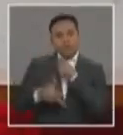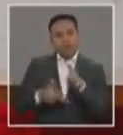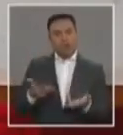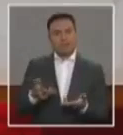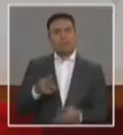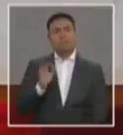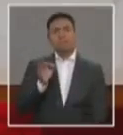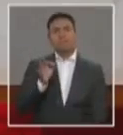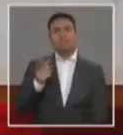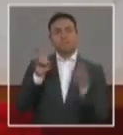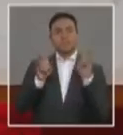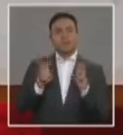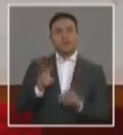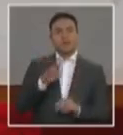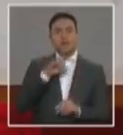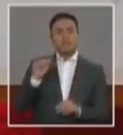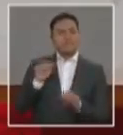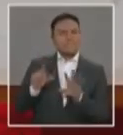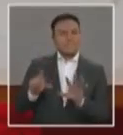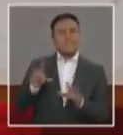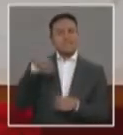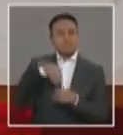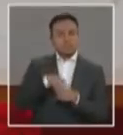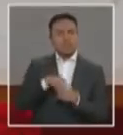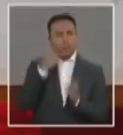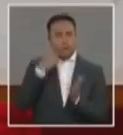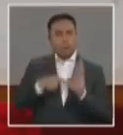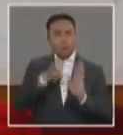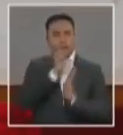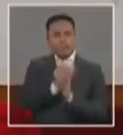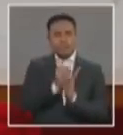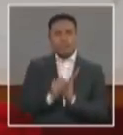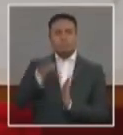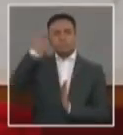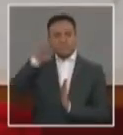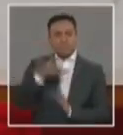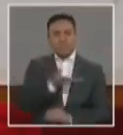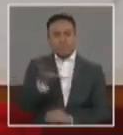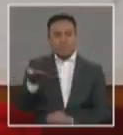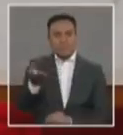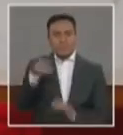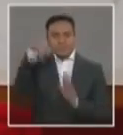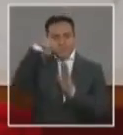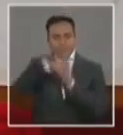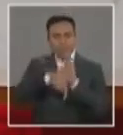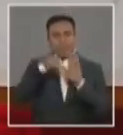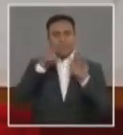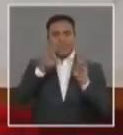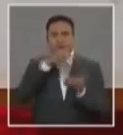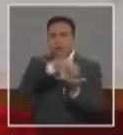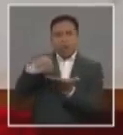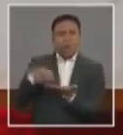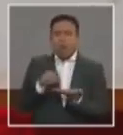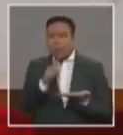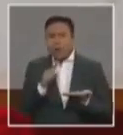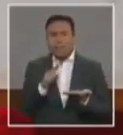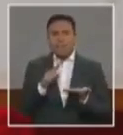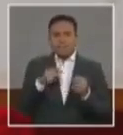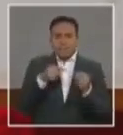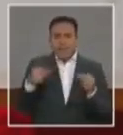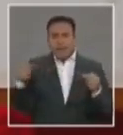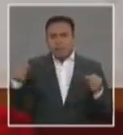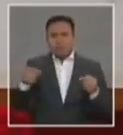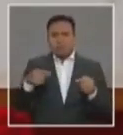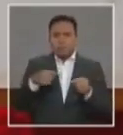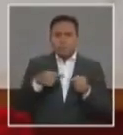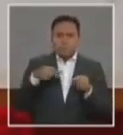abandonar que fueron las empresas el empresariado principalmente el holding de cup que jugó un rol muy